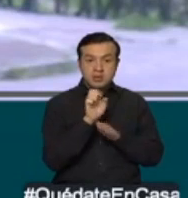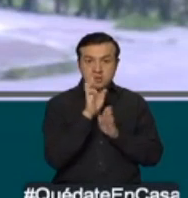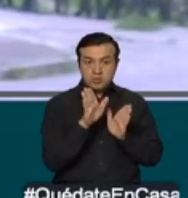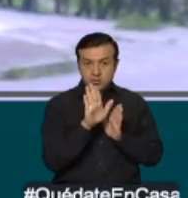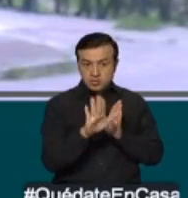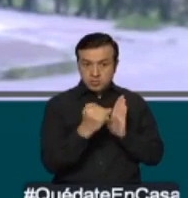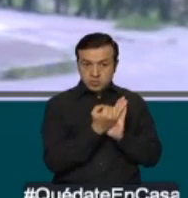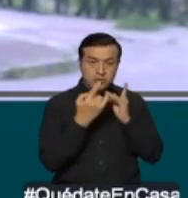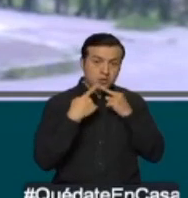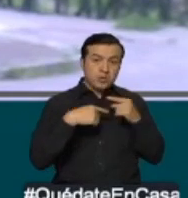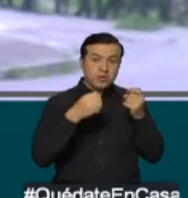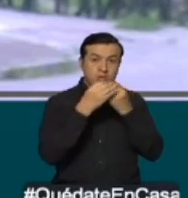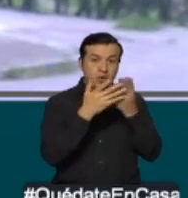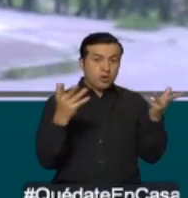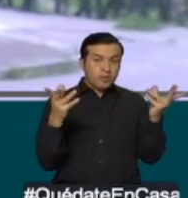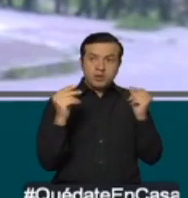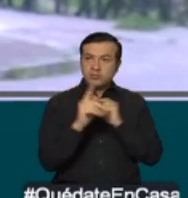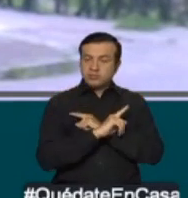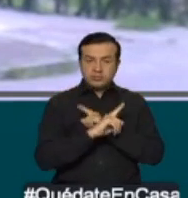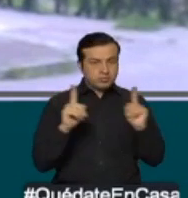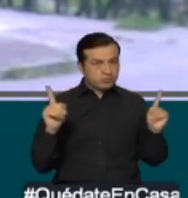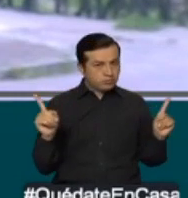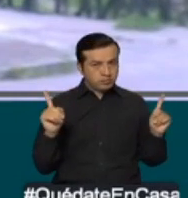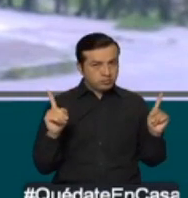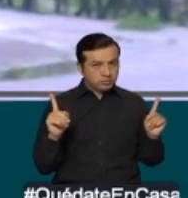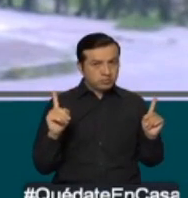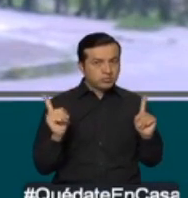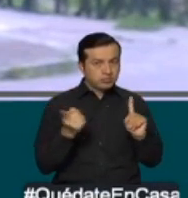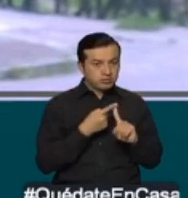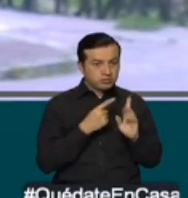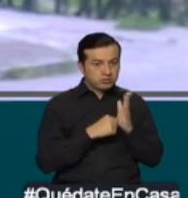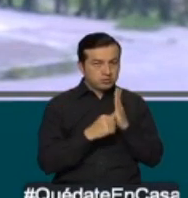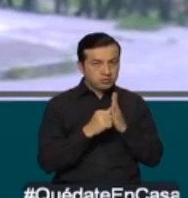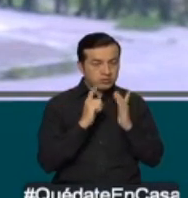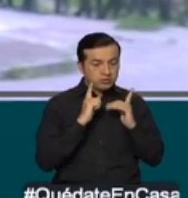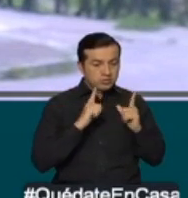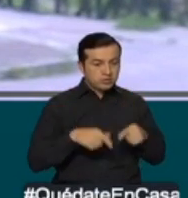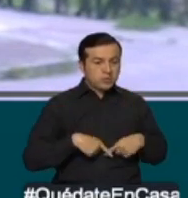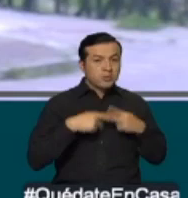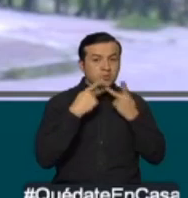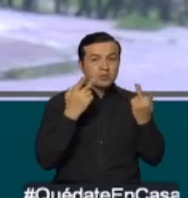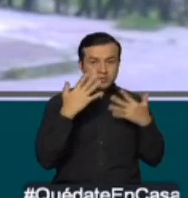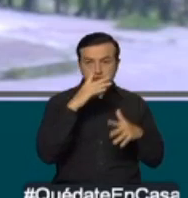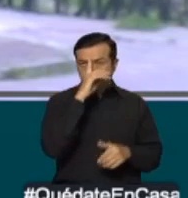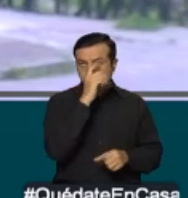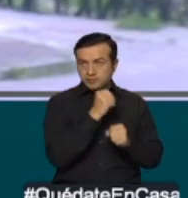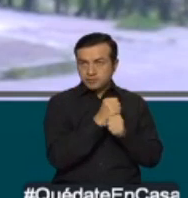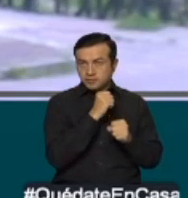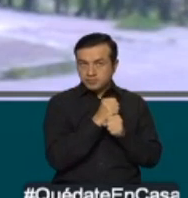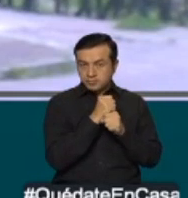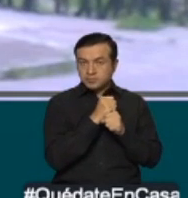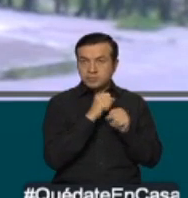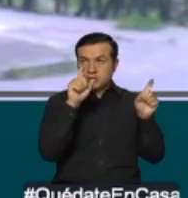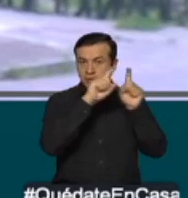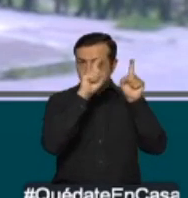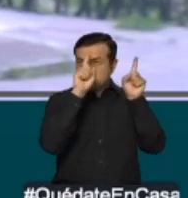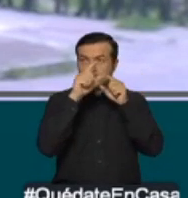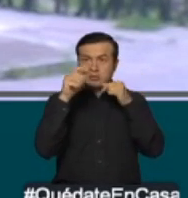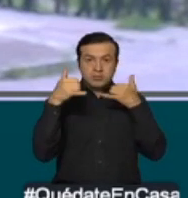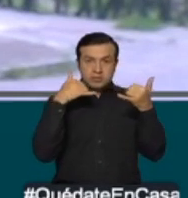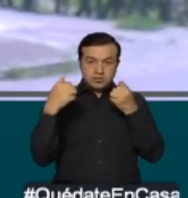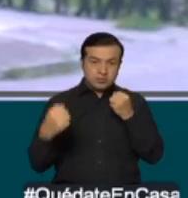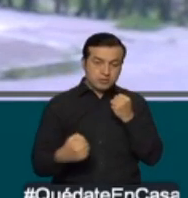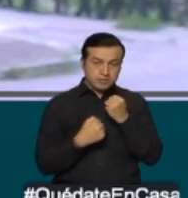es revelado fuera del trabajo que hace el misterio de salud pública esto estamos trabajando con las operadoras telefónicas que nos están ayudando